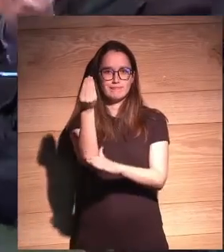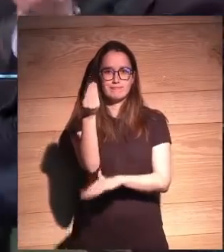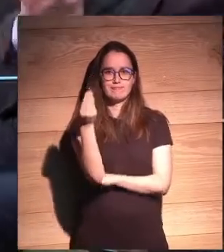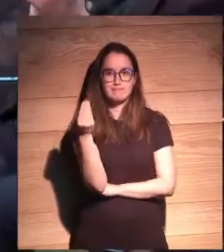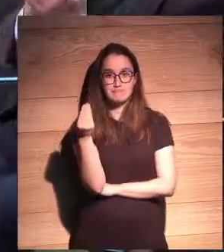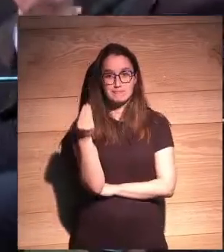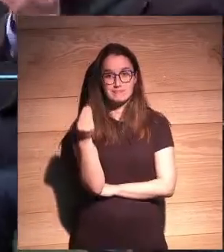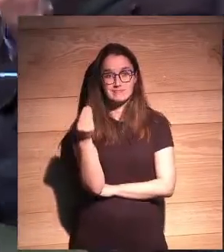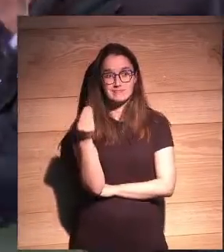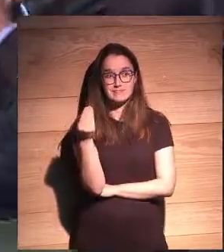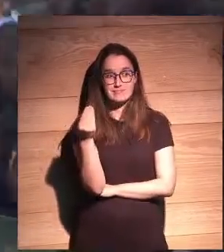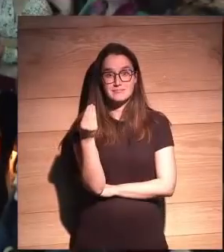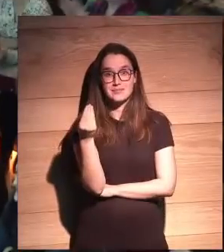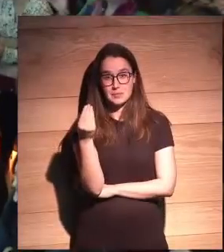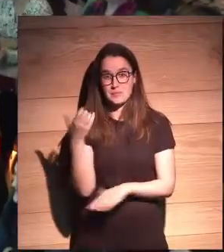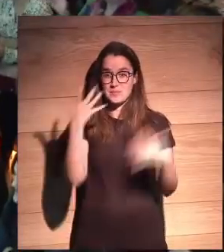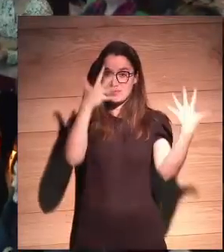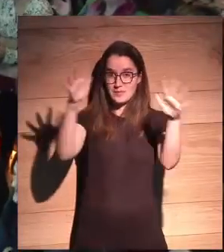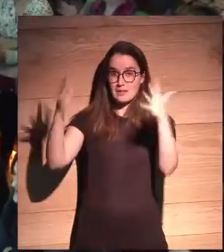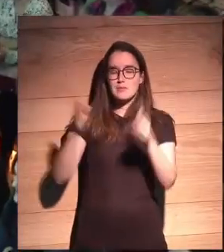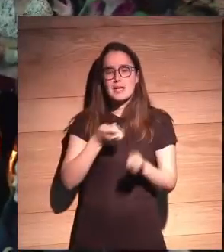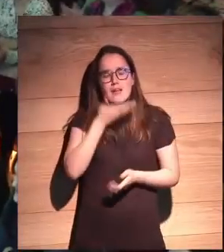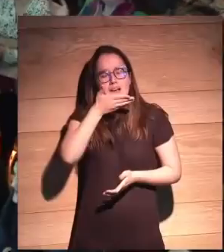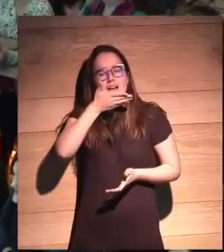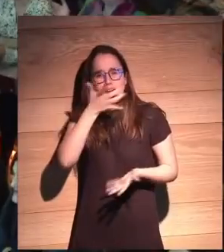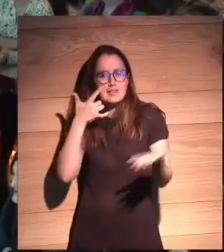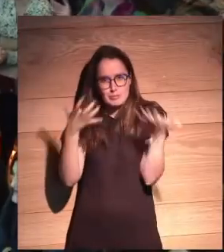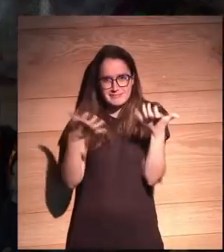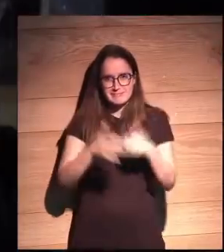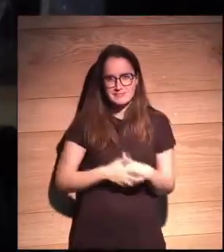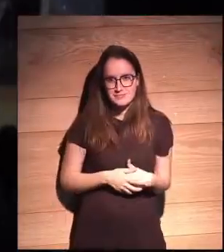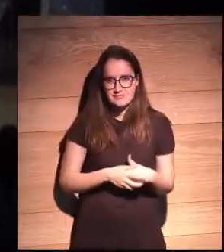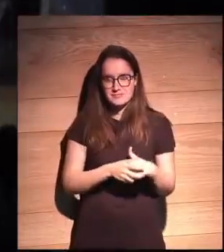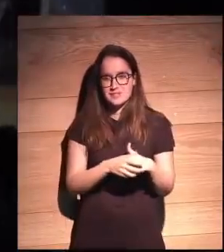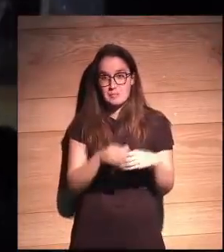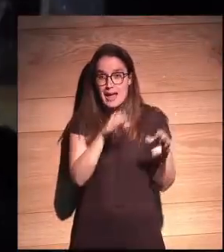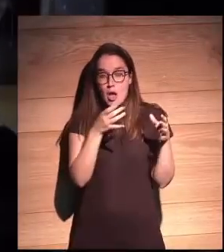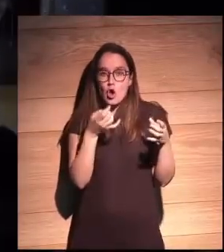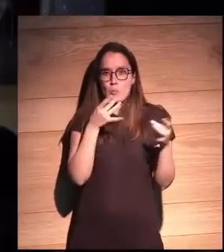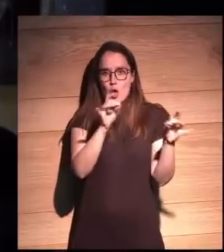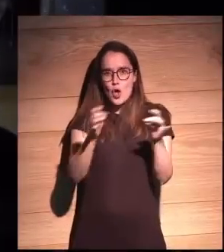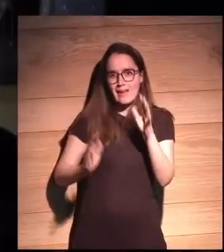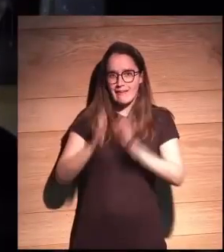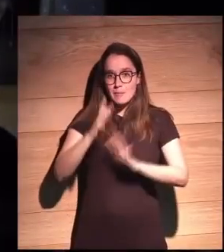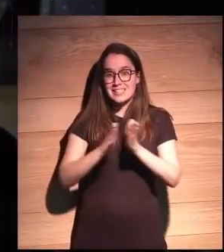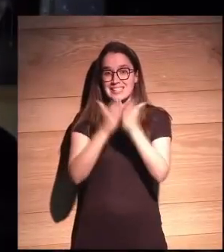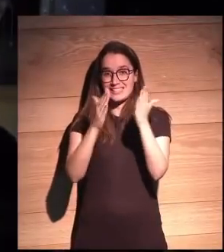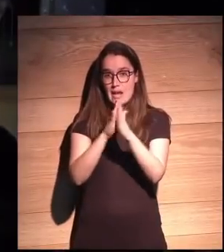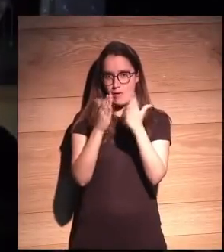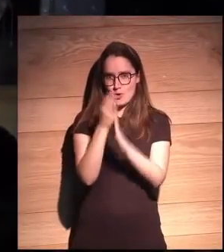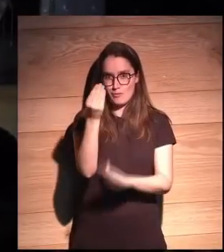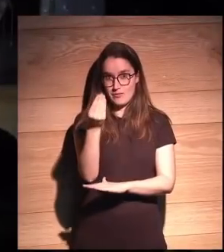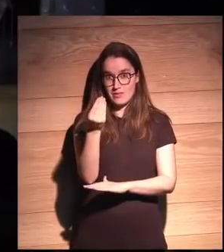calentito? ¿Eh? Bravo, bravo. Mira, está calentito, ¿a que sí? Pues está. Está como que quema, ¿verdad? Pues este es el libro,